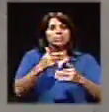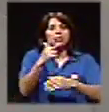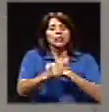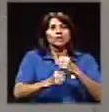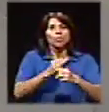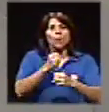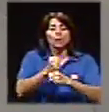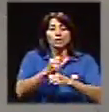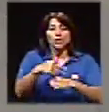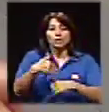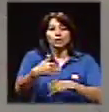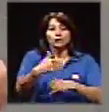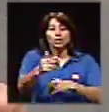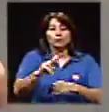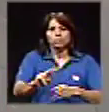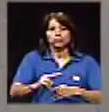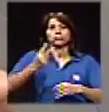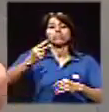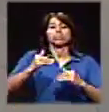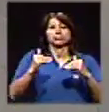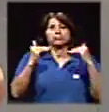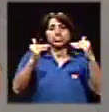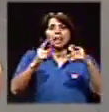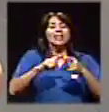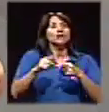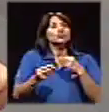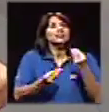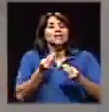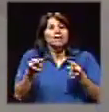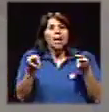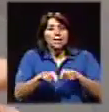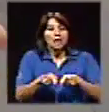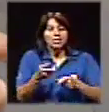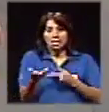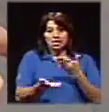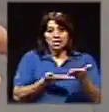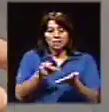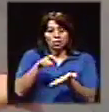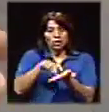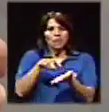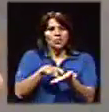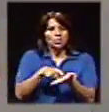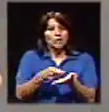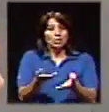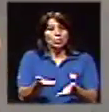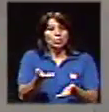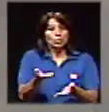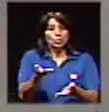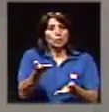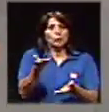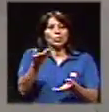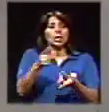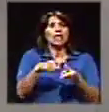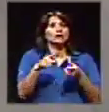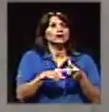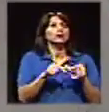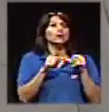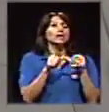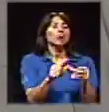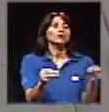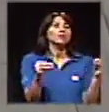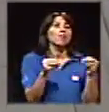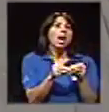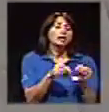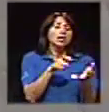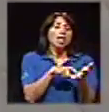Y entonces el servicio de la deuda se va a incrementar y el déficit va a ser aún mucho mayor. Sobre todo porque cuando